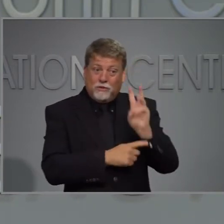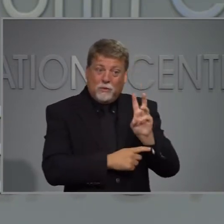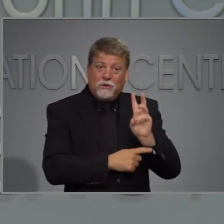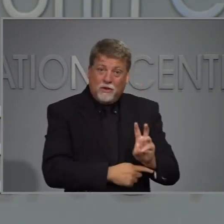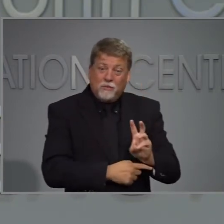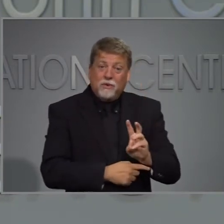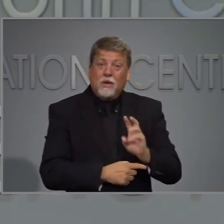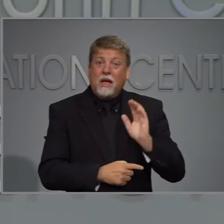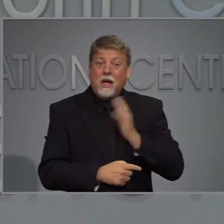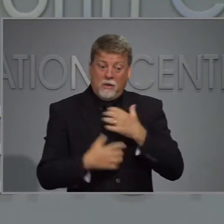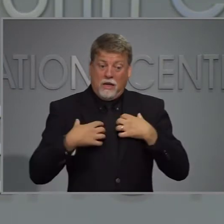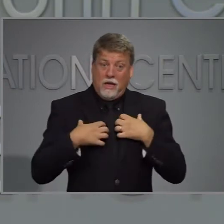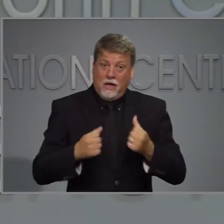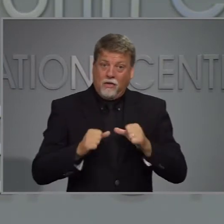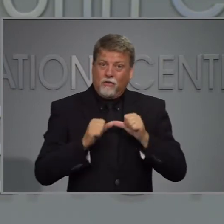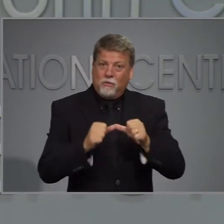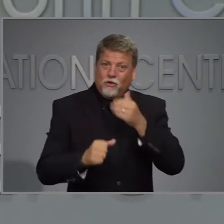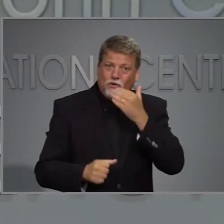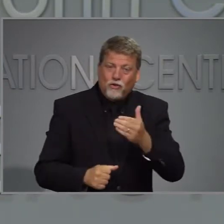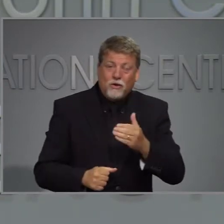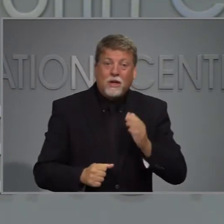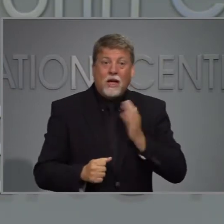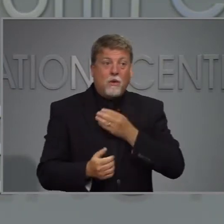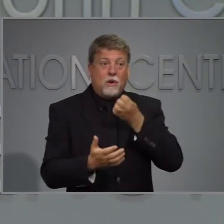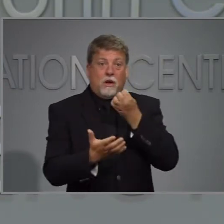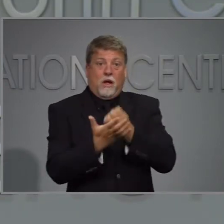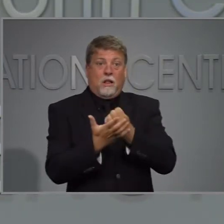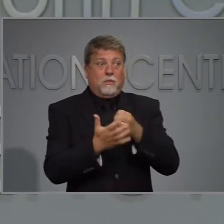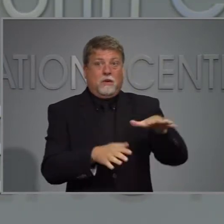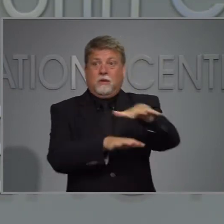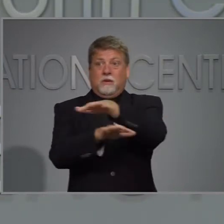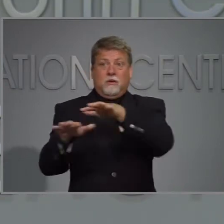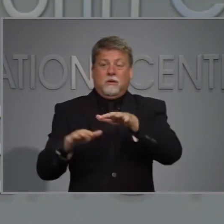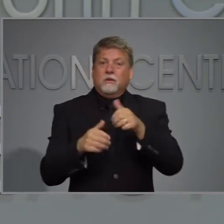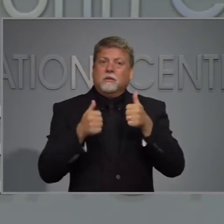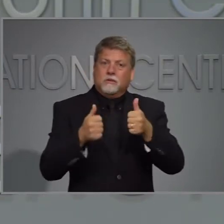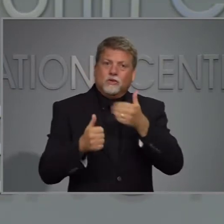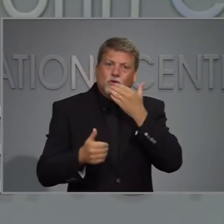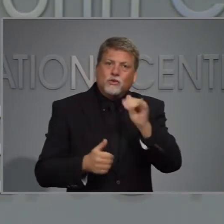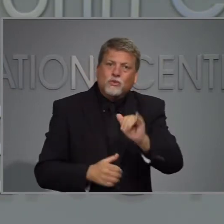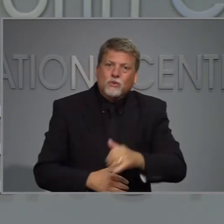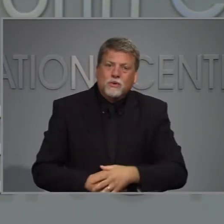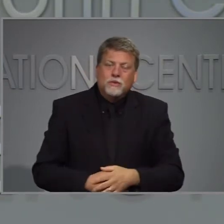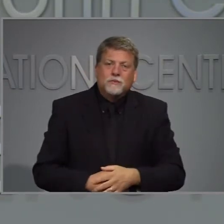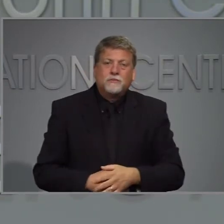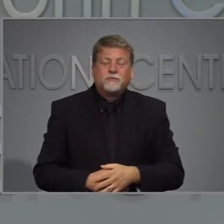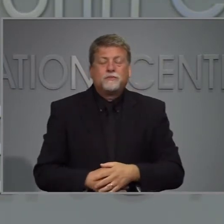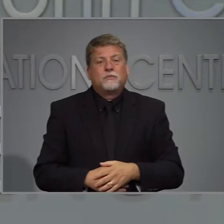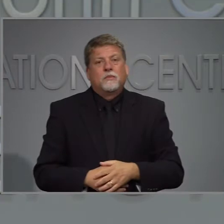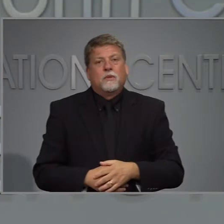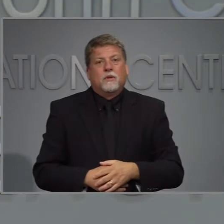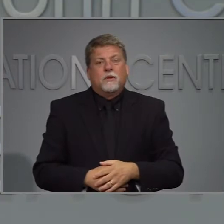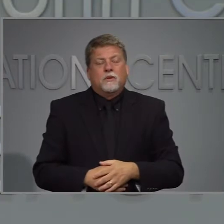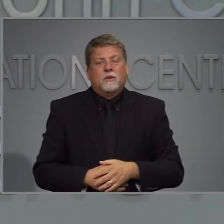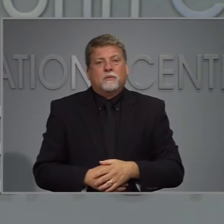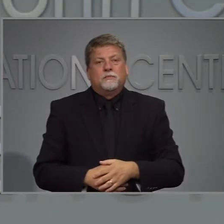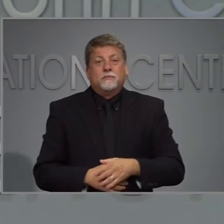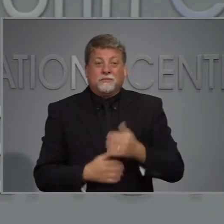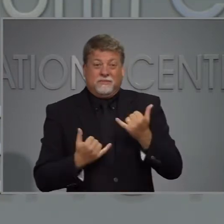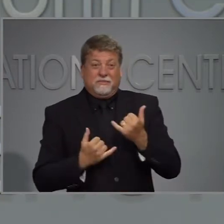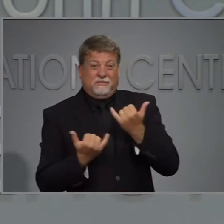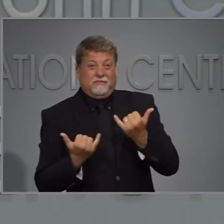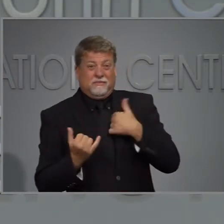mejor será la salud y la economía. Cuando yo vi el tornado y el huracán y las secuelas del